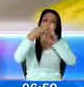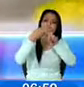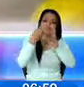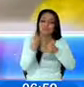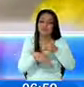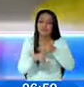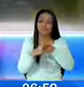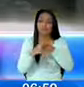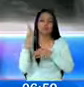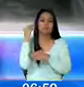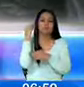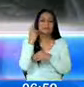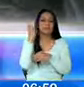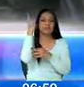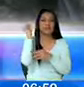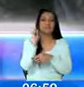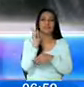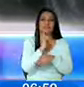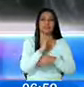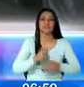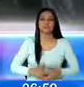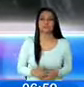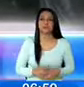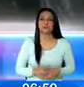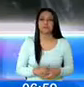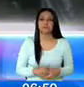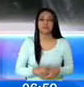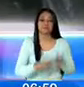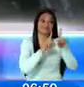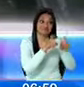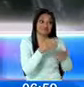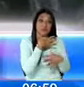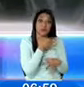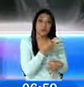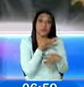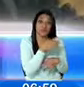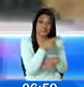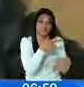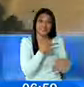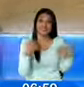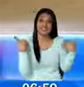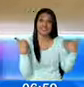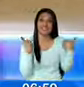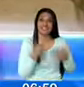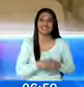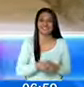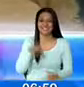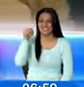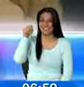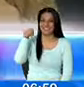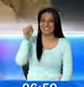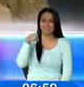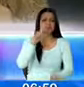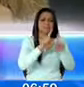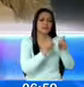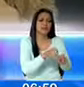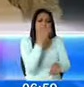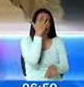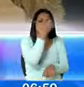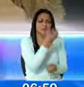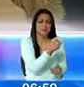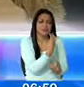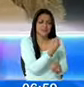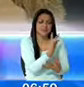de padres sordos. ¿Te gustó? ¿Feliz? ¿Por qué? Cuéntanos.